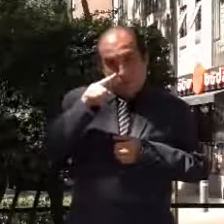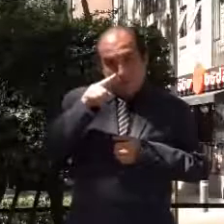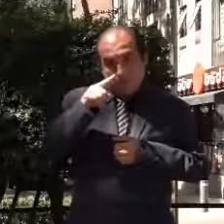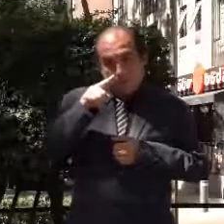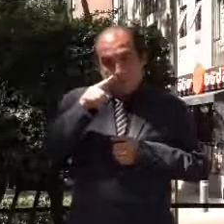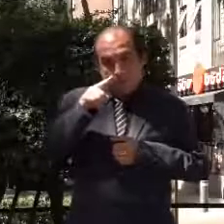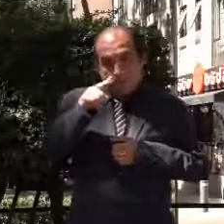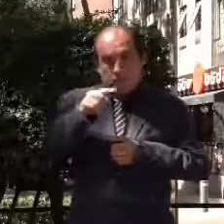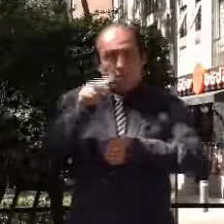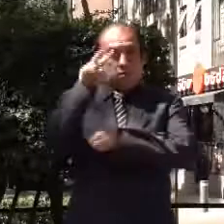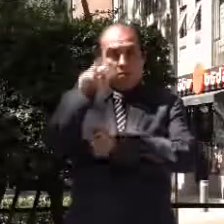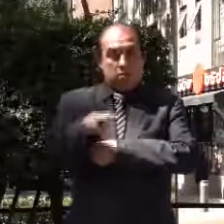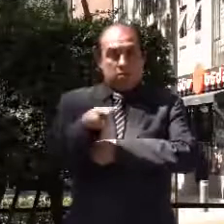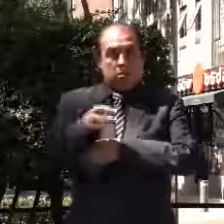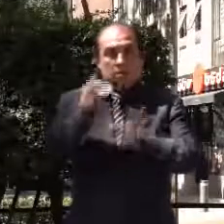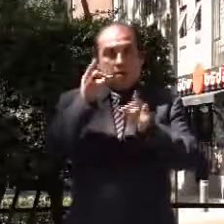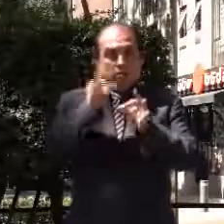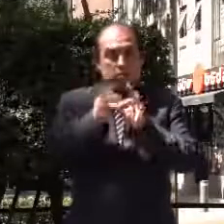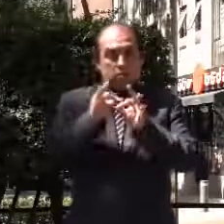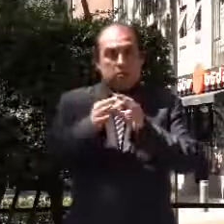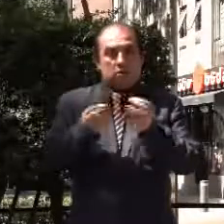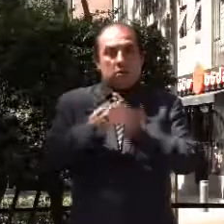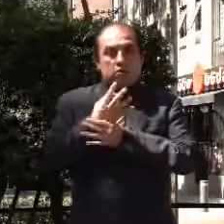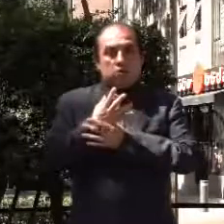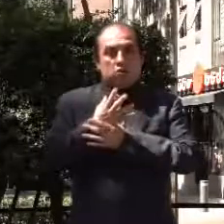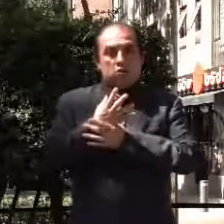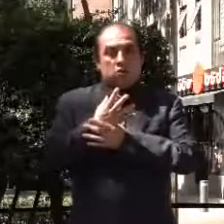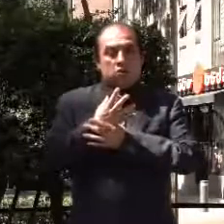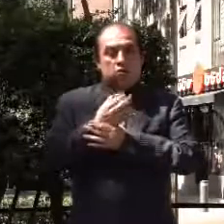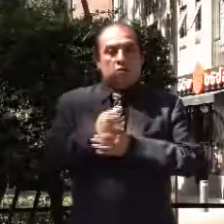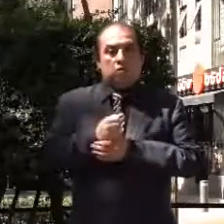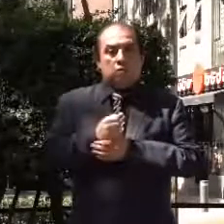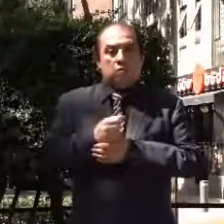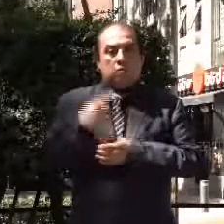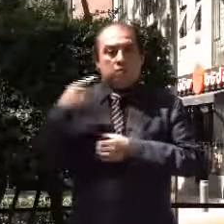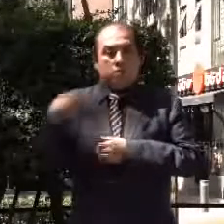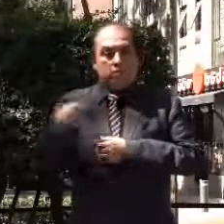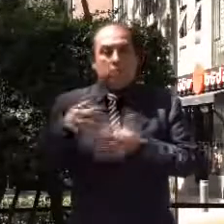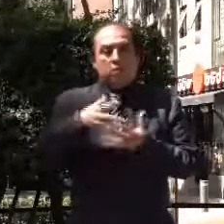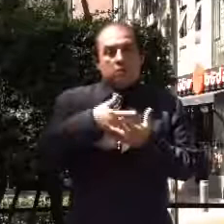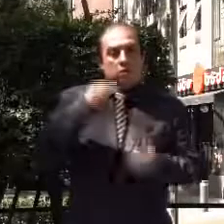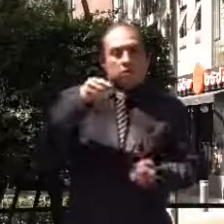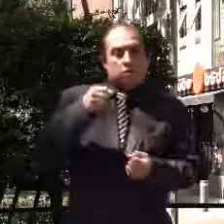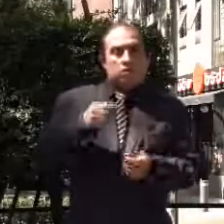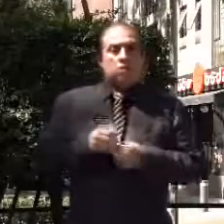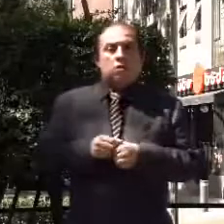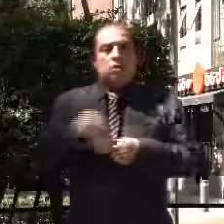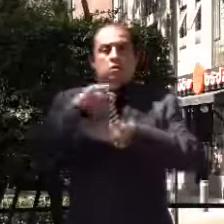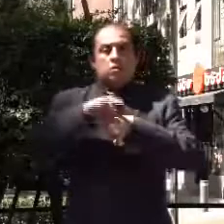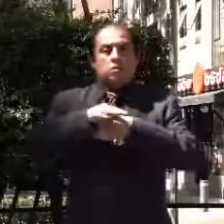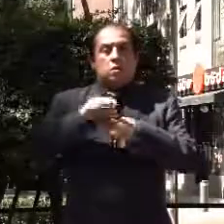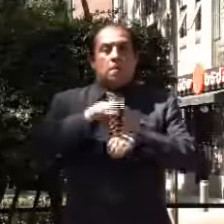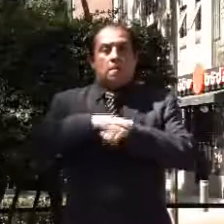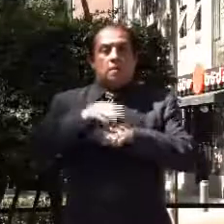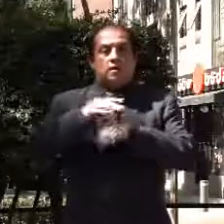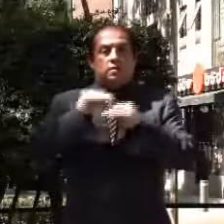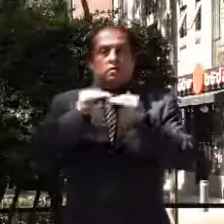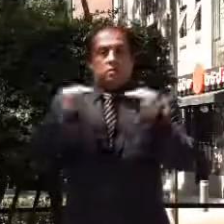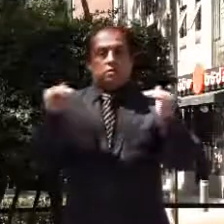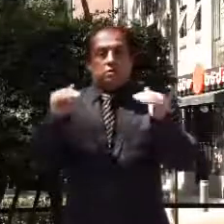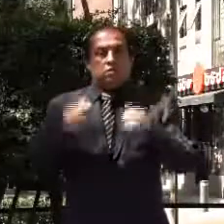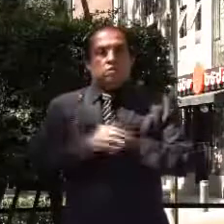que realmente pues se cumpla con las nuevas disposiciones constitucionales de una elección mucho más democrática de los líderes